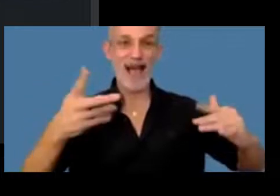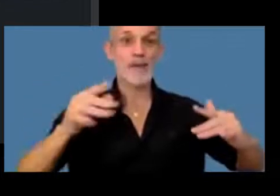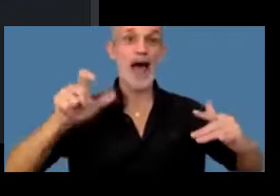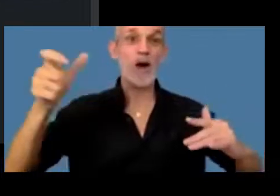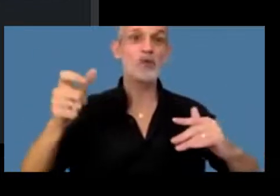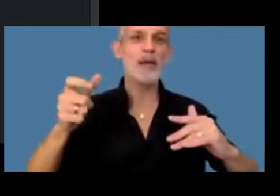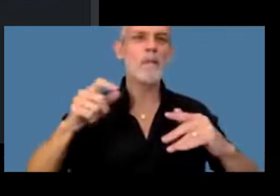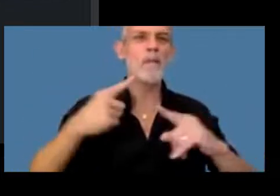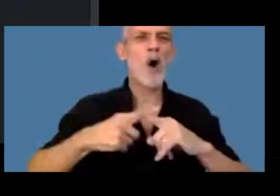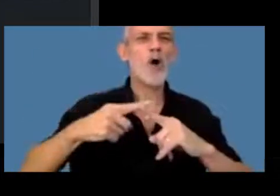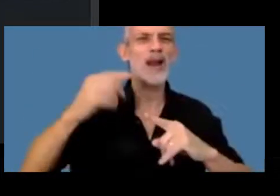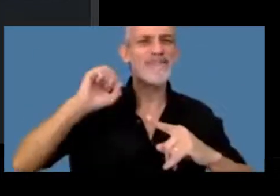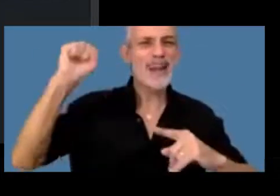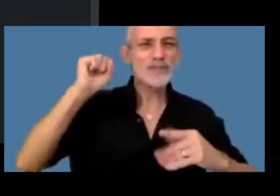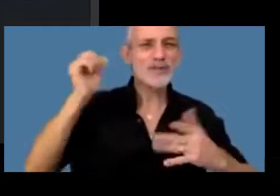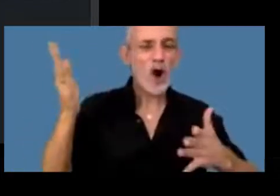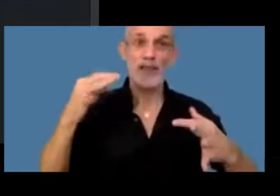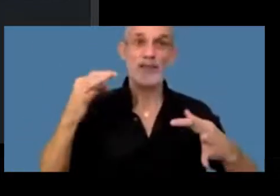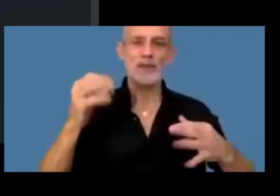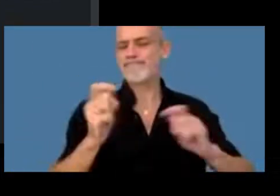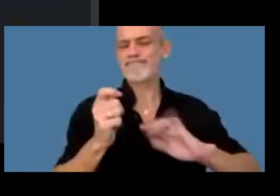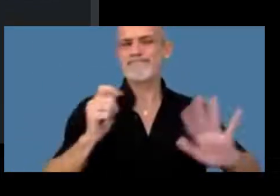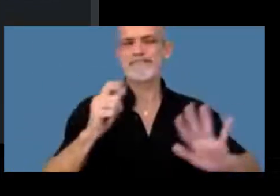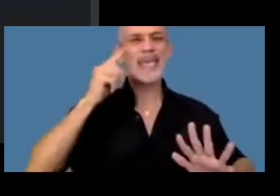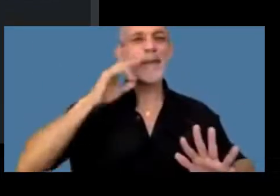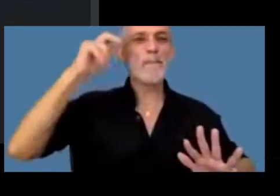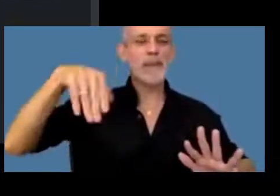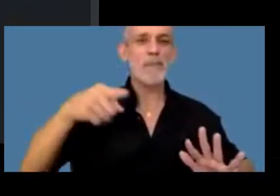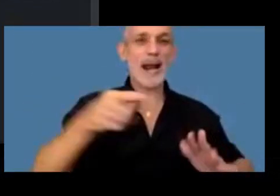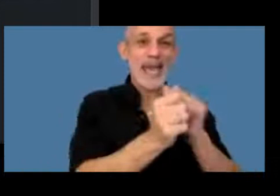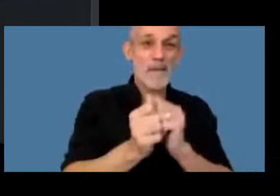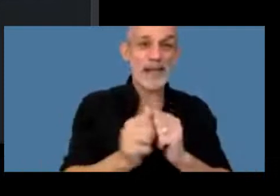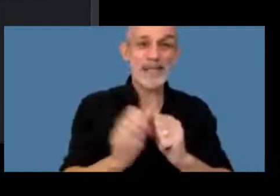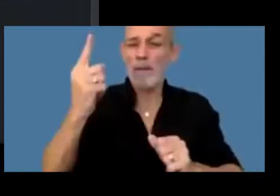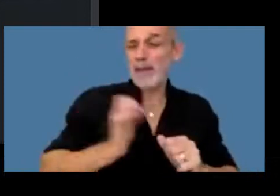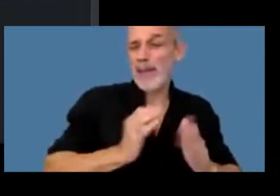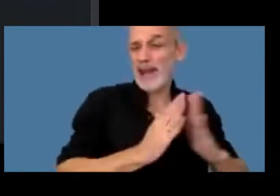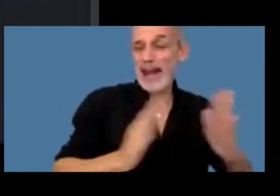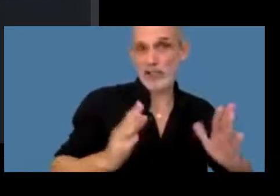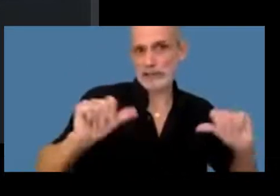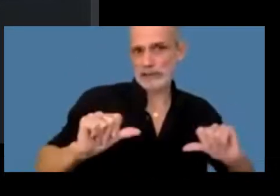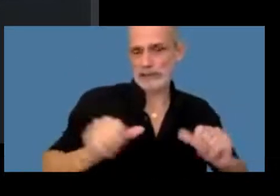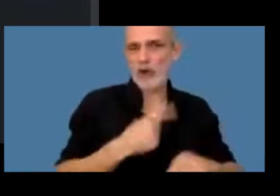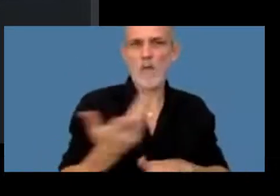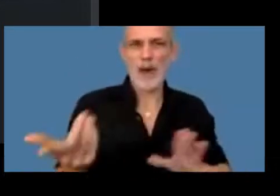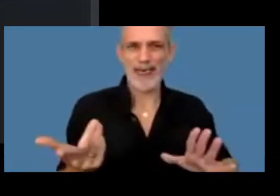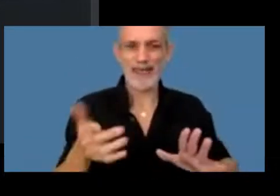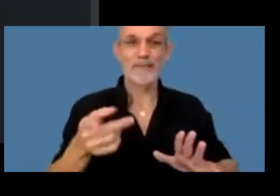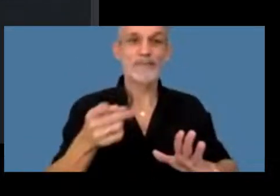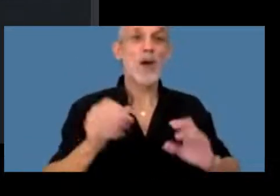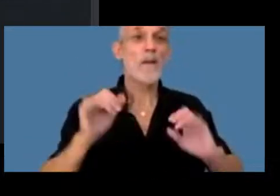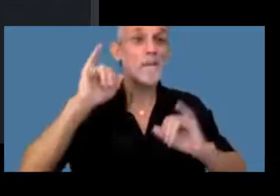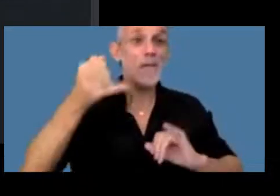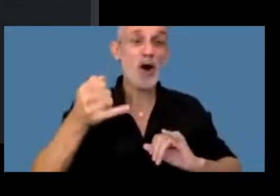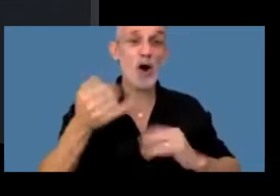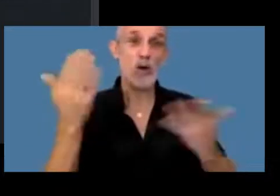hubo que cambiar, digamos, al IPIM para que muchas empresas no lo puedan aplicar desde el primer ejercicio. pero el mejor índice más representativo de